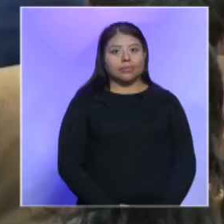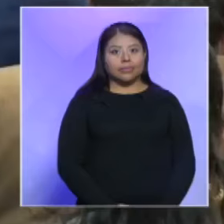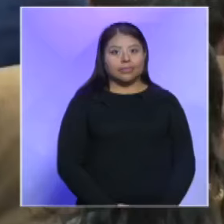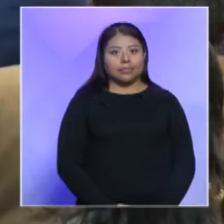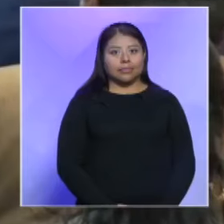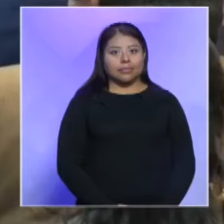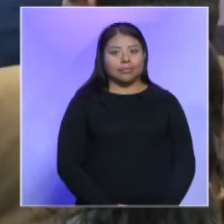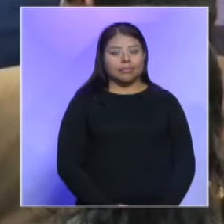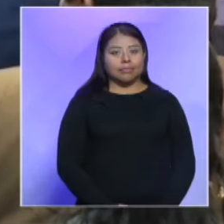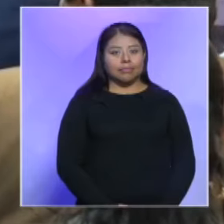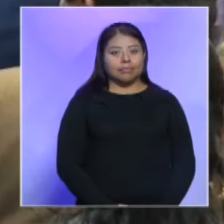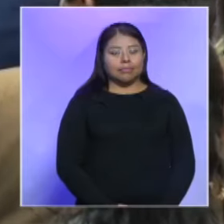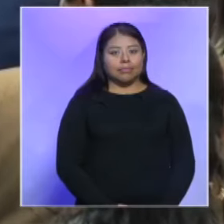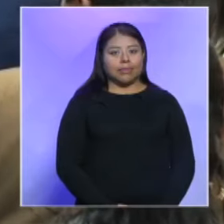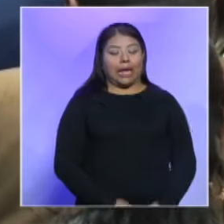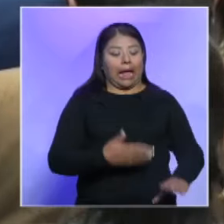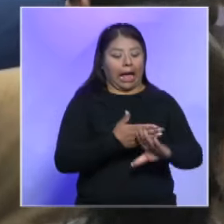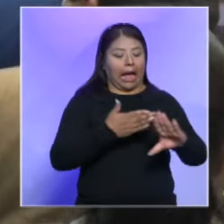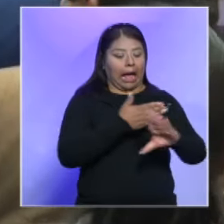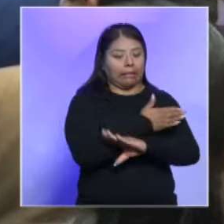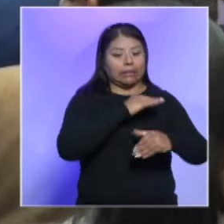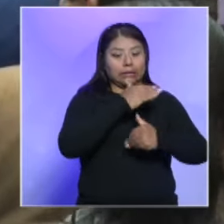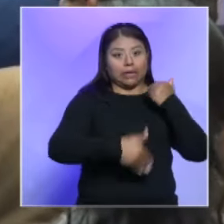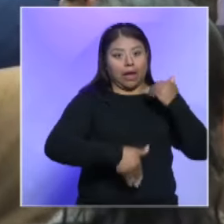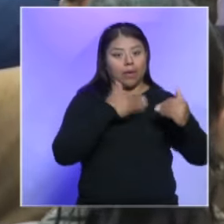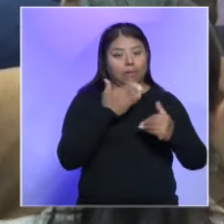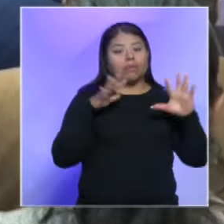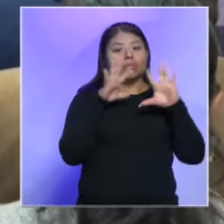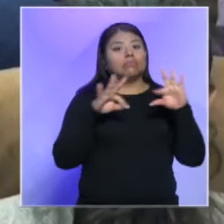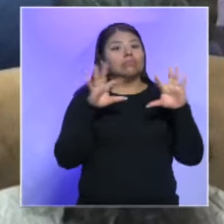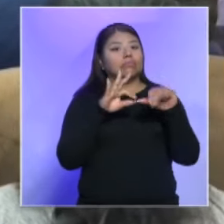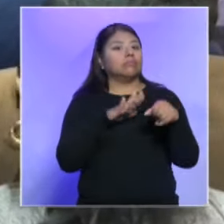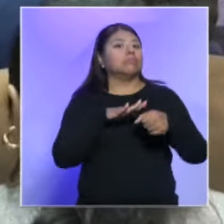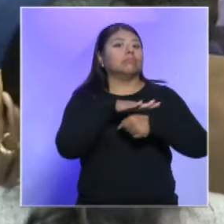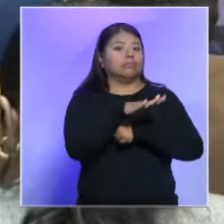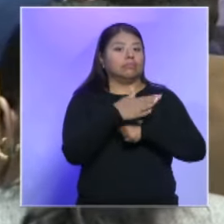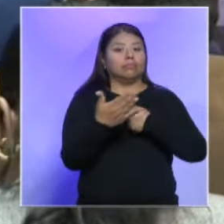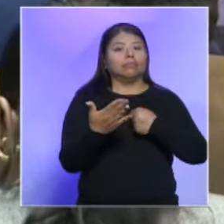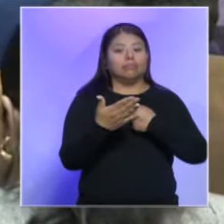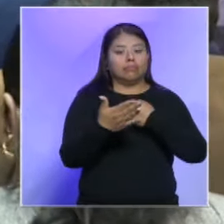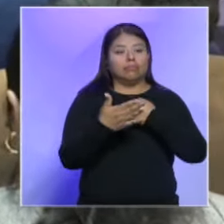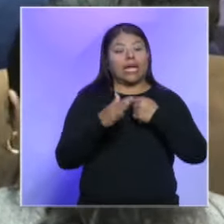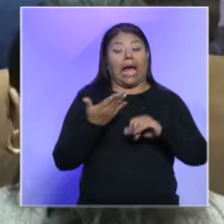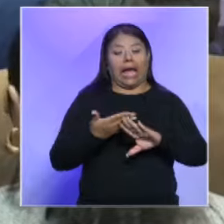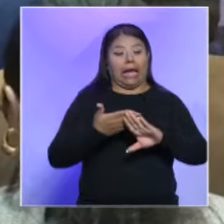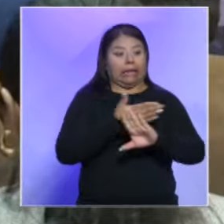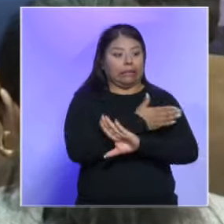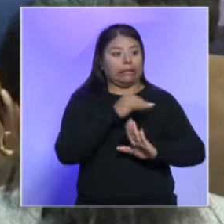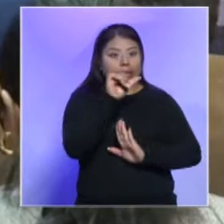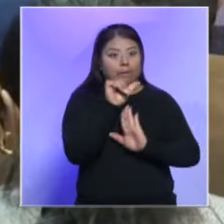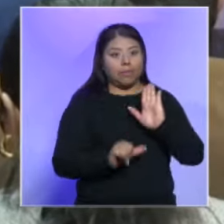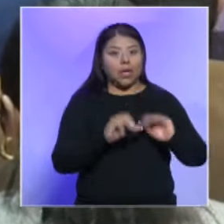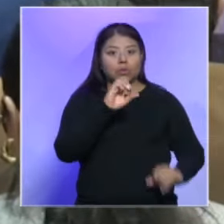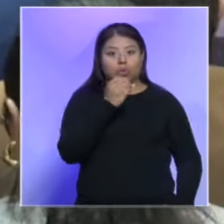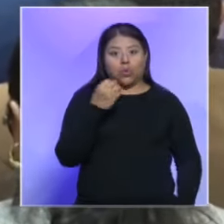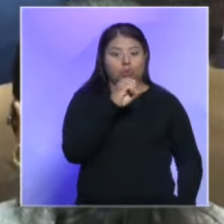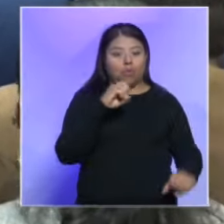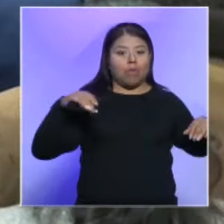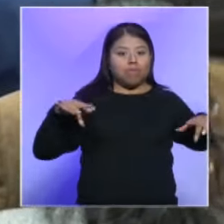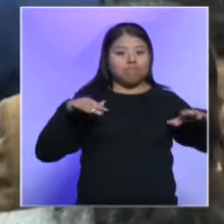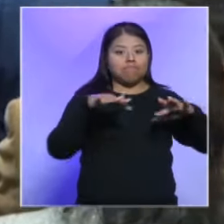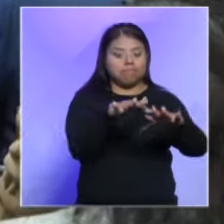para cerrar, pues efectivamente quiero comentarles que precisamente en el mes de octubre que tuvimos el encuentro regional de la tercera circunscripción de